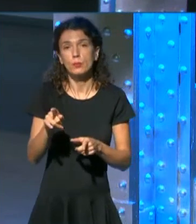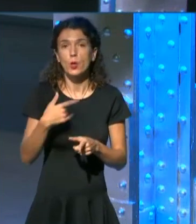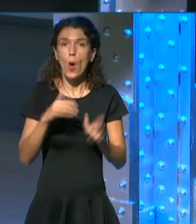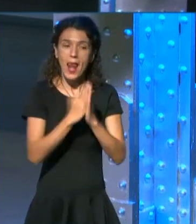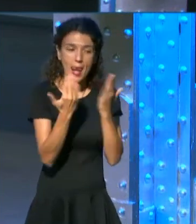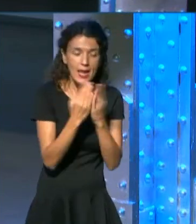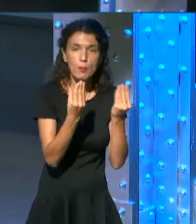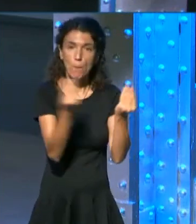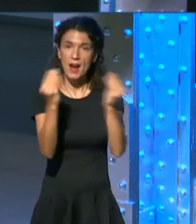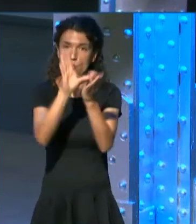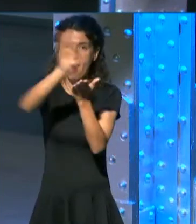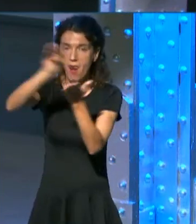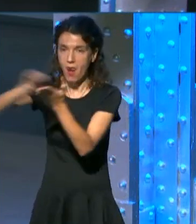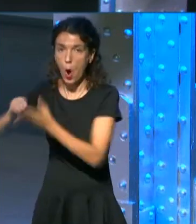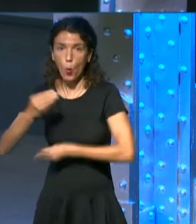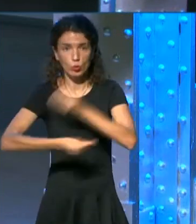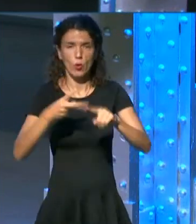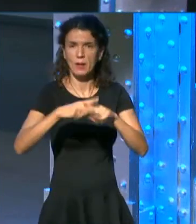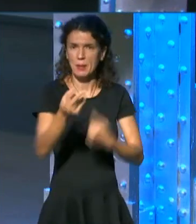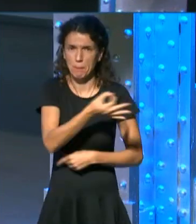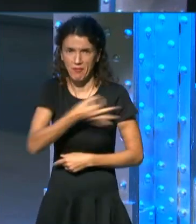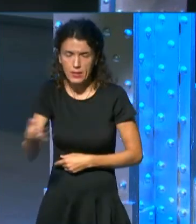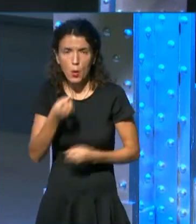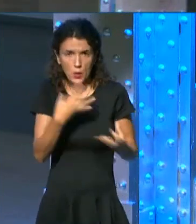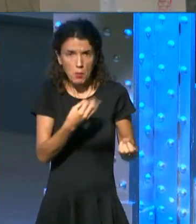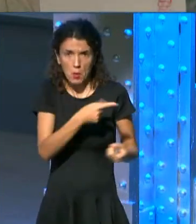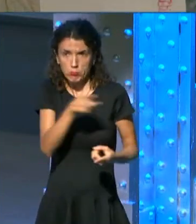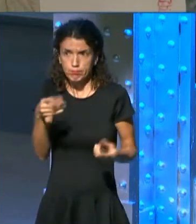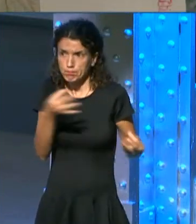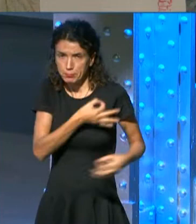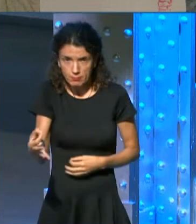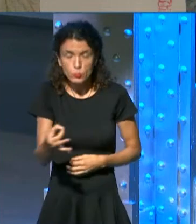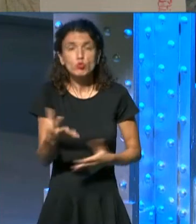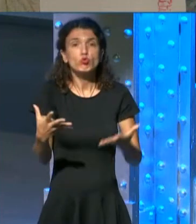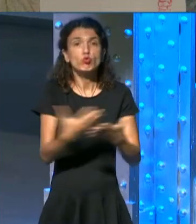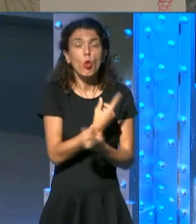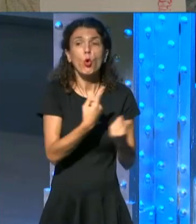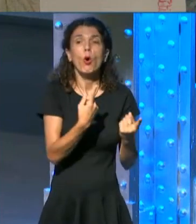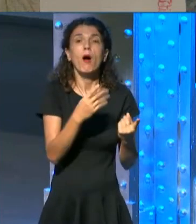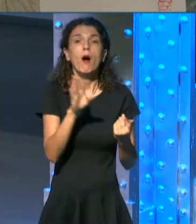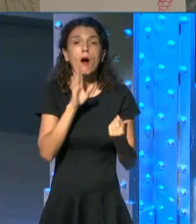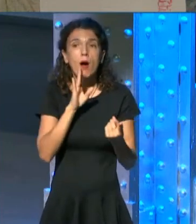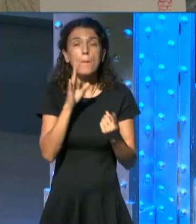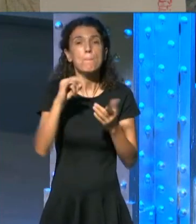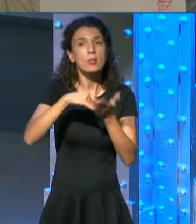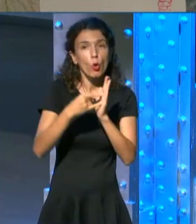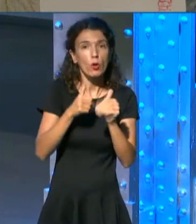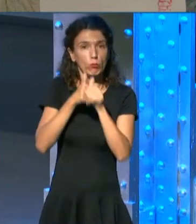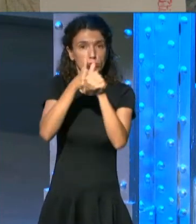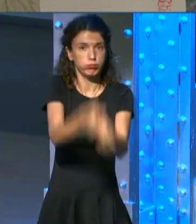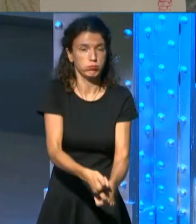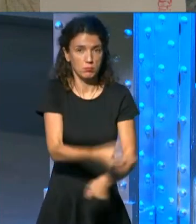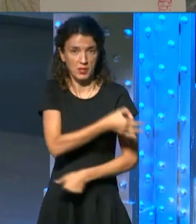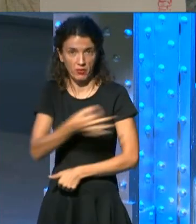manuales, los tenía allí, estaba usando las herramientas perfectamente, ¿vale? Estaba siguiendo todo lo que decía esta metodología, ¿vale?